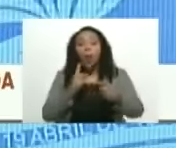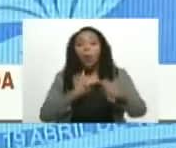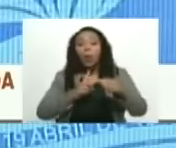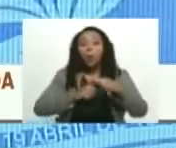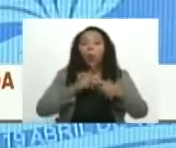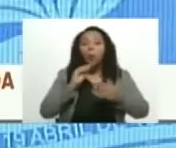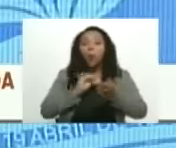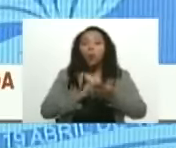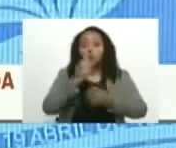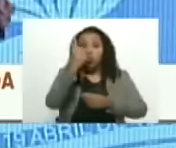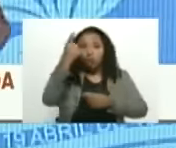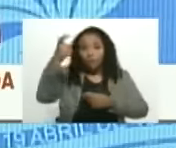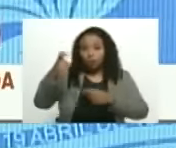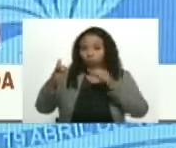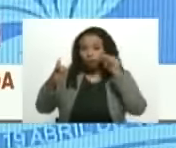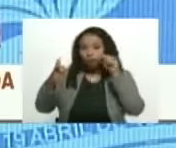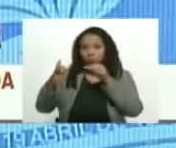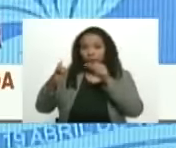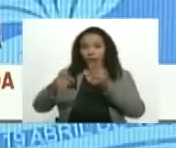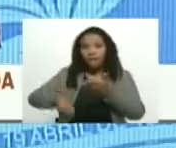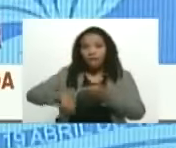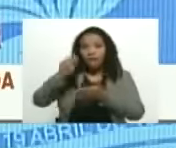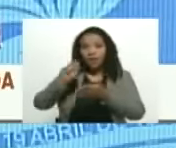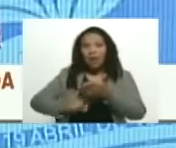una sola persona a firmar